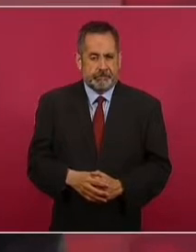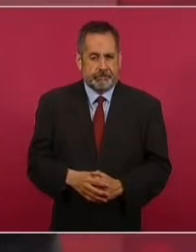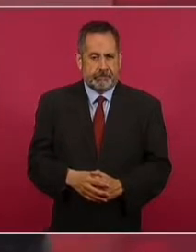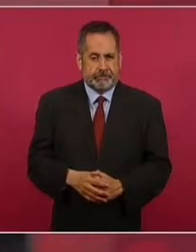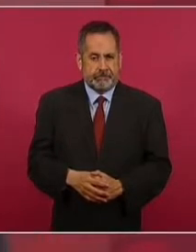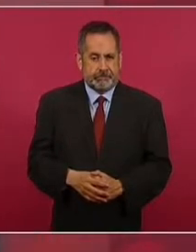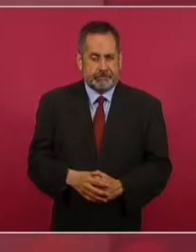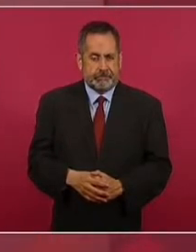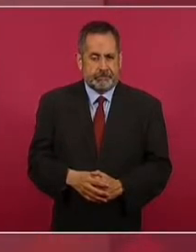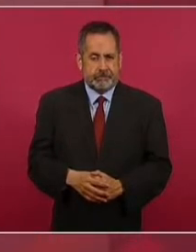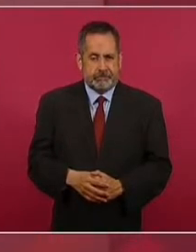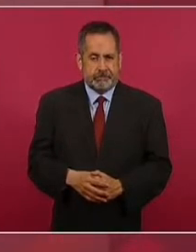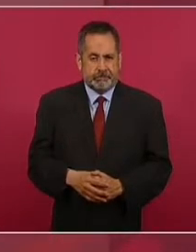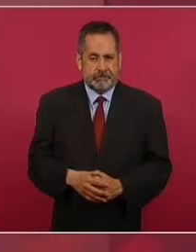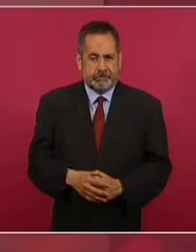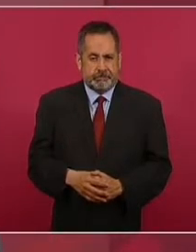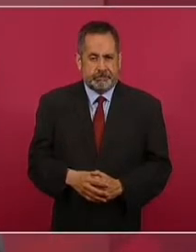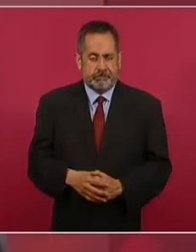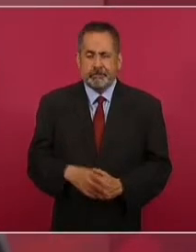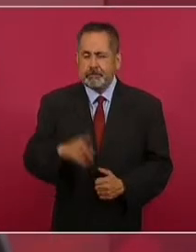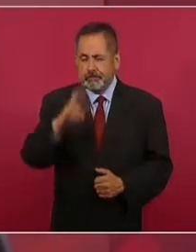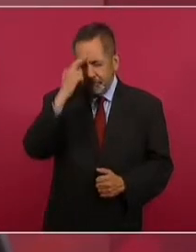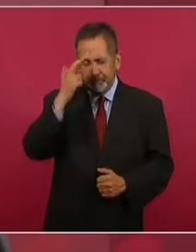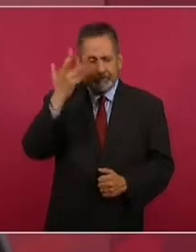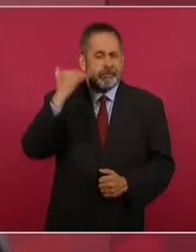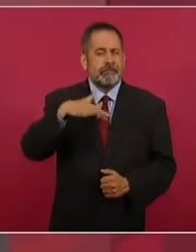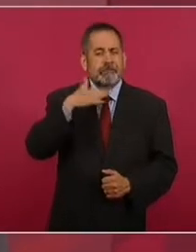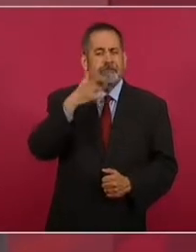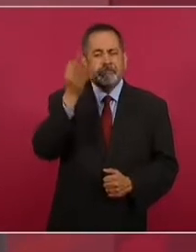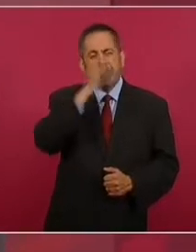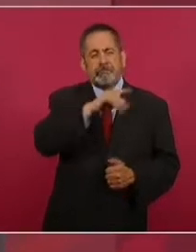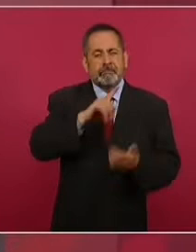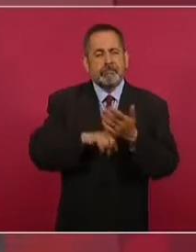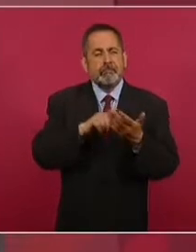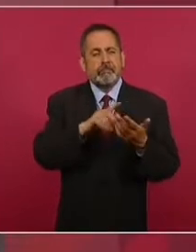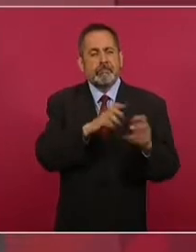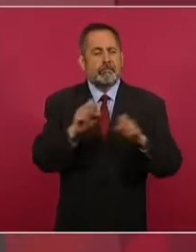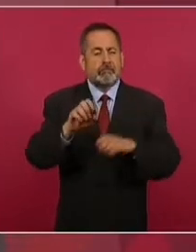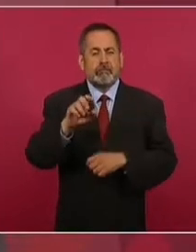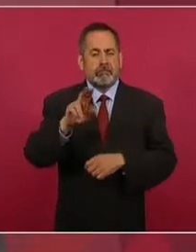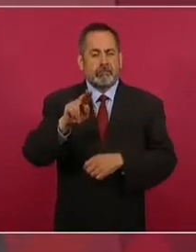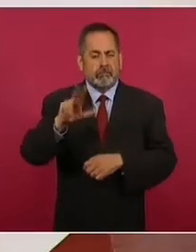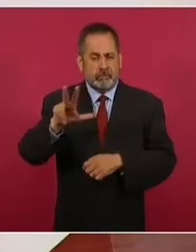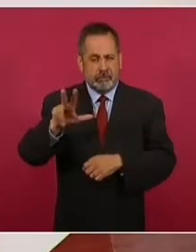el fraude del 88,